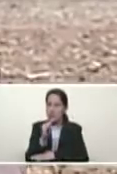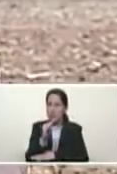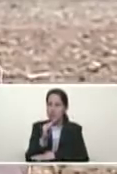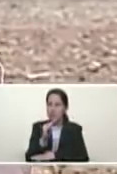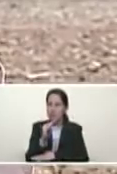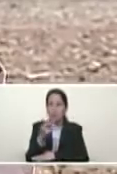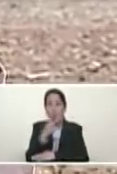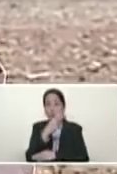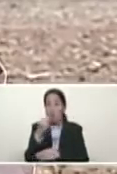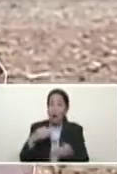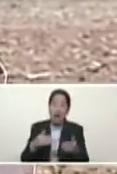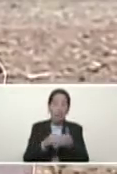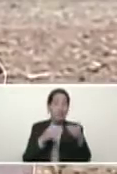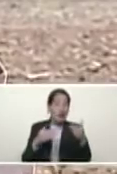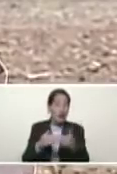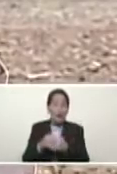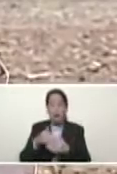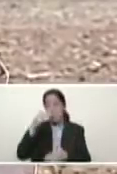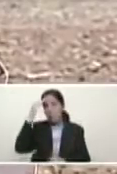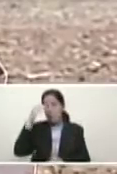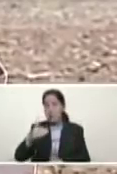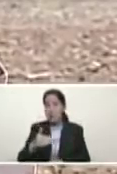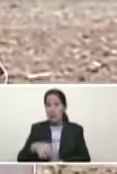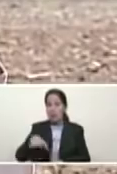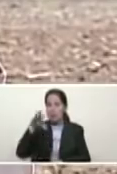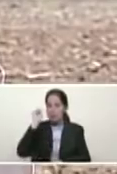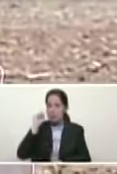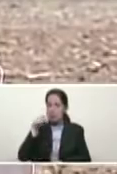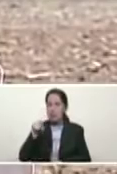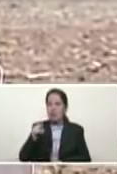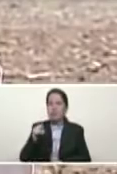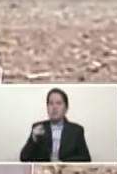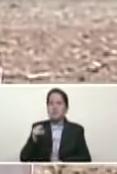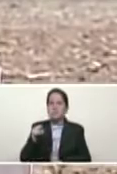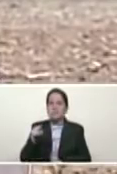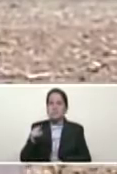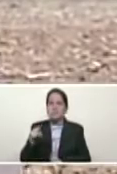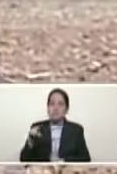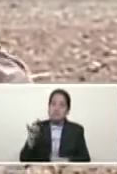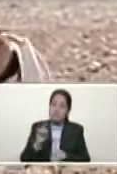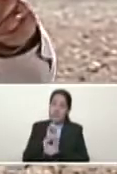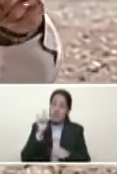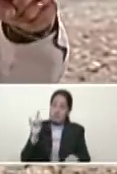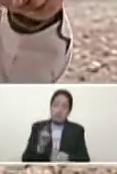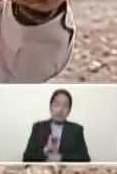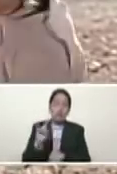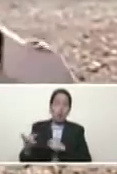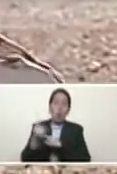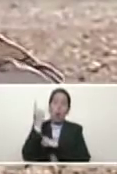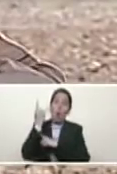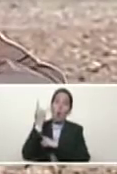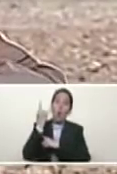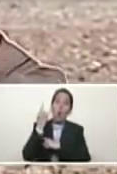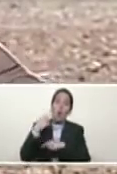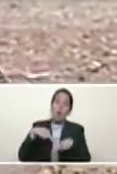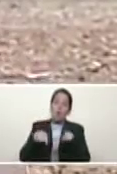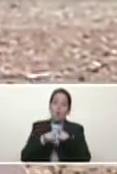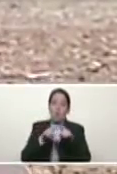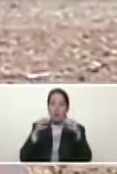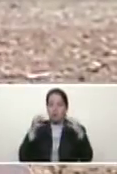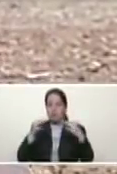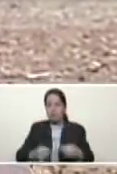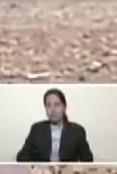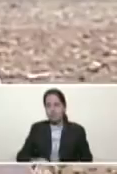y no atacar militarmente, porque entendía que aunque traidores y vendepatria, eran uniformados de